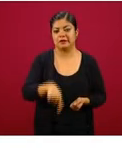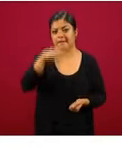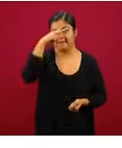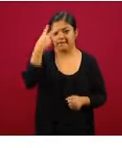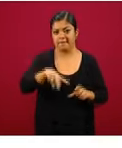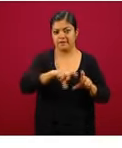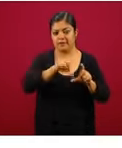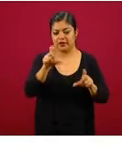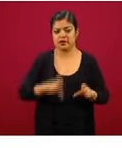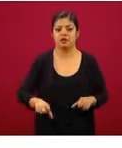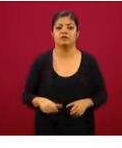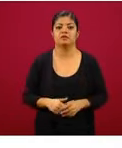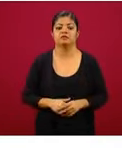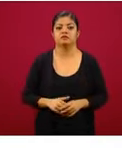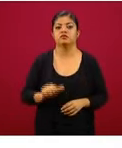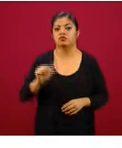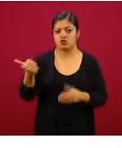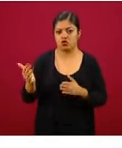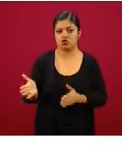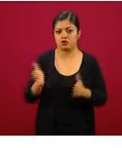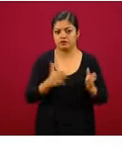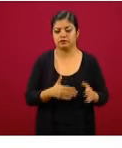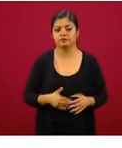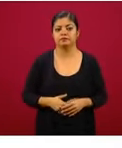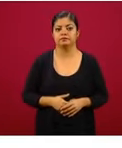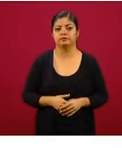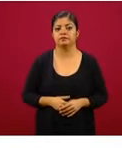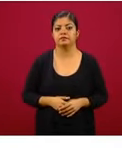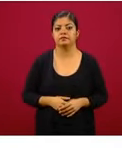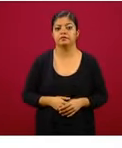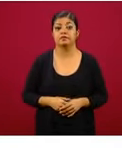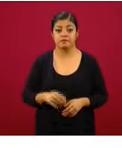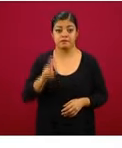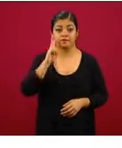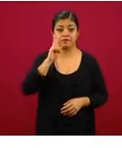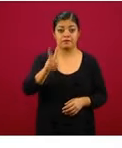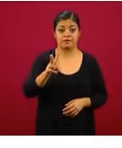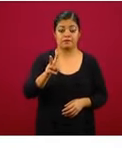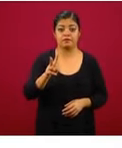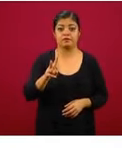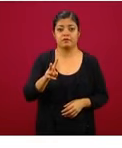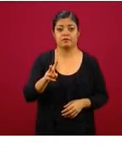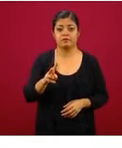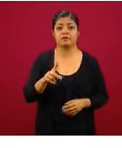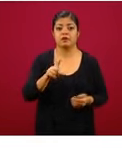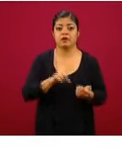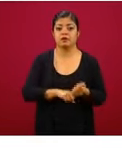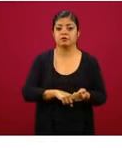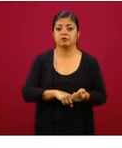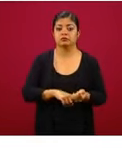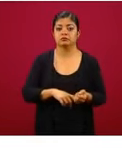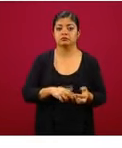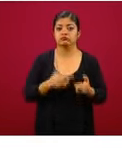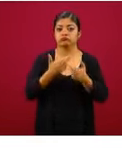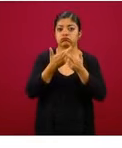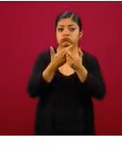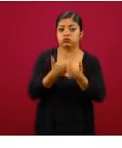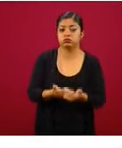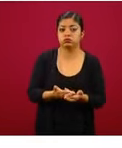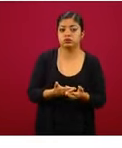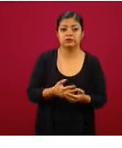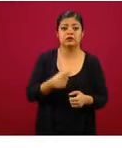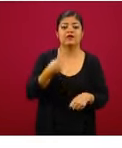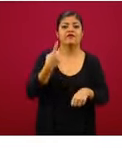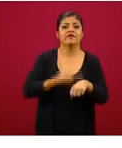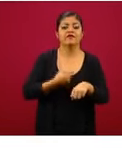mexicano. Pasemos a la siguiente diapositiva. Aquí vemos la carga acumulada de